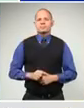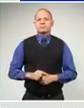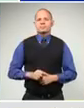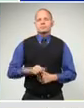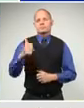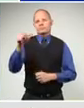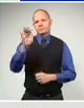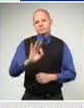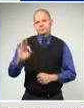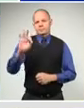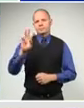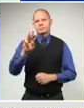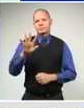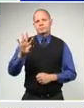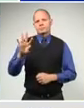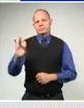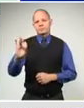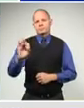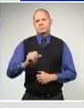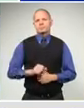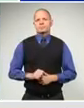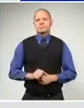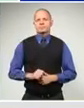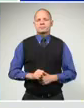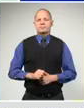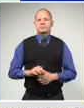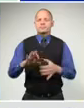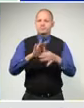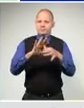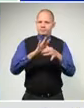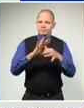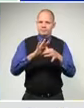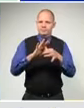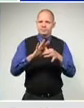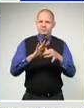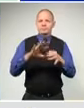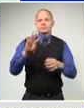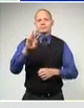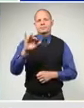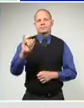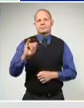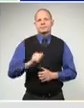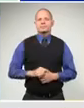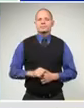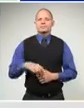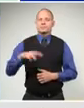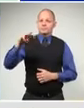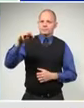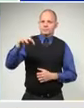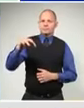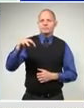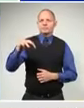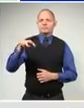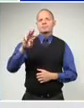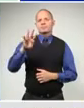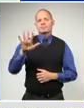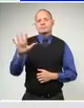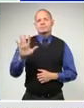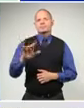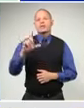octubre 37, Guanabacoa 36, Marianao 35, El